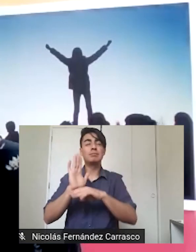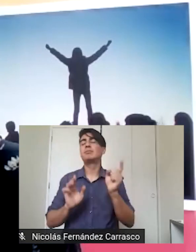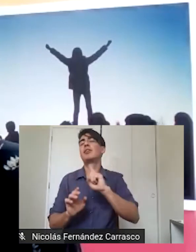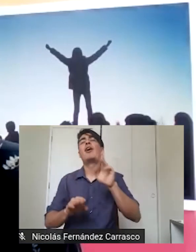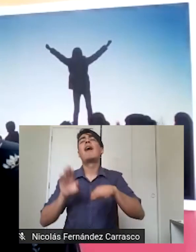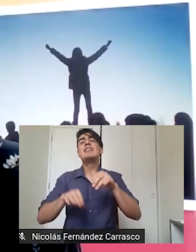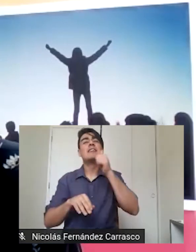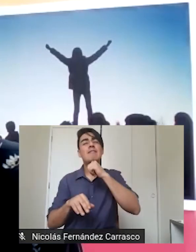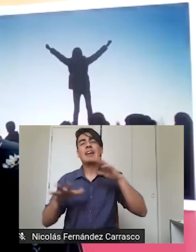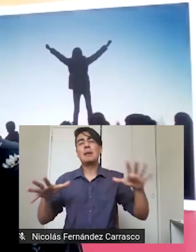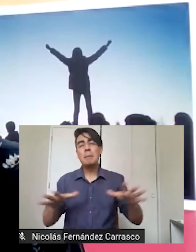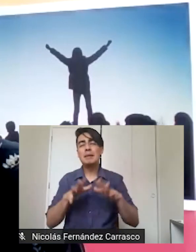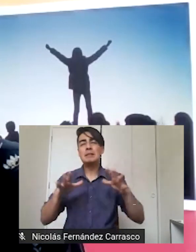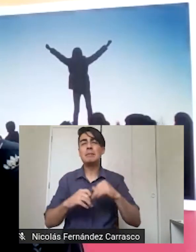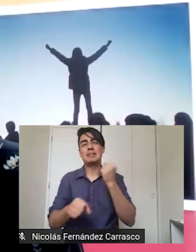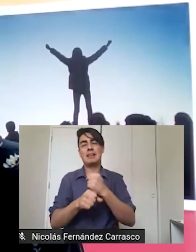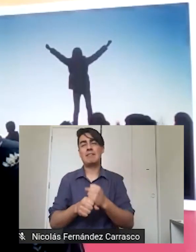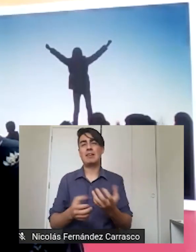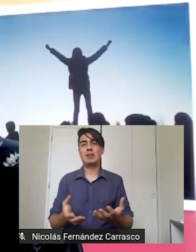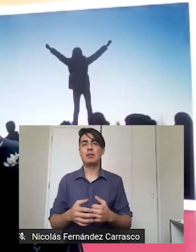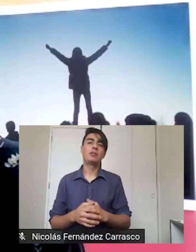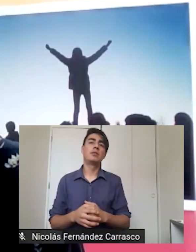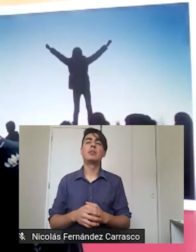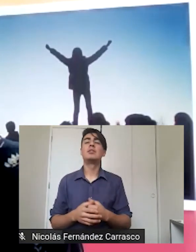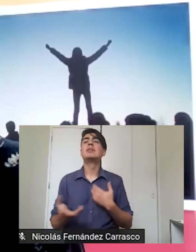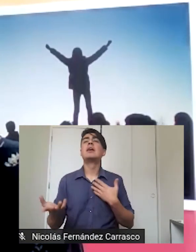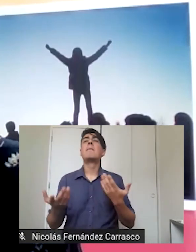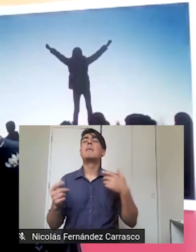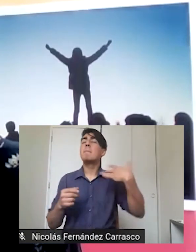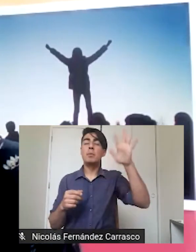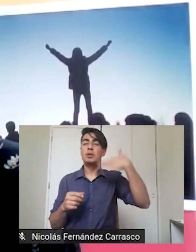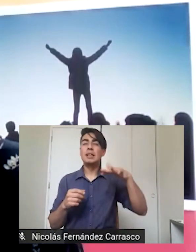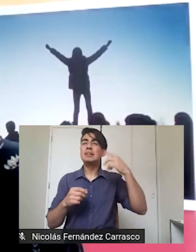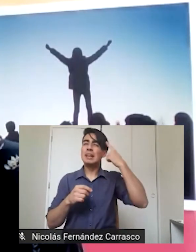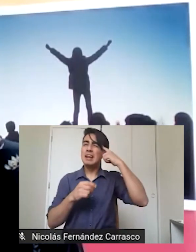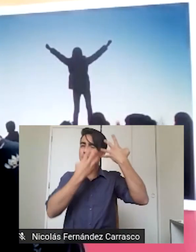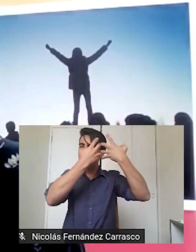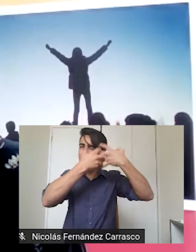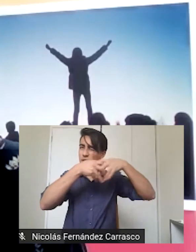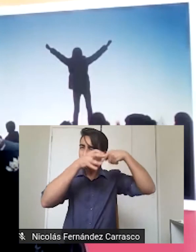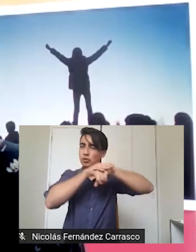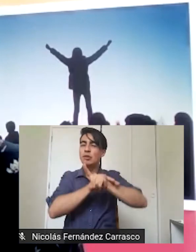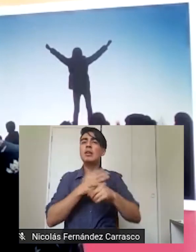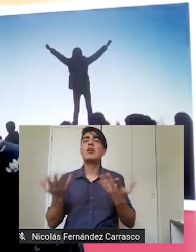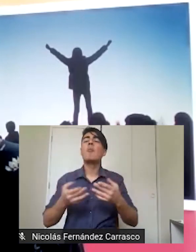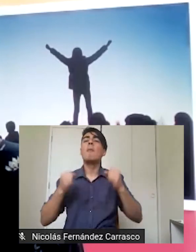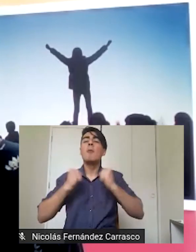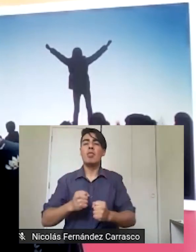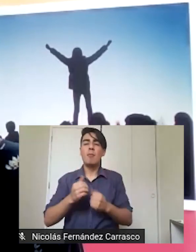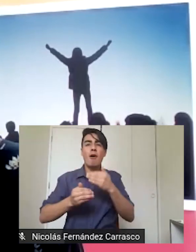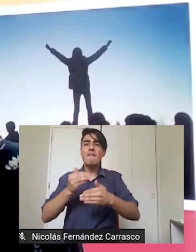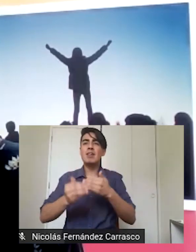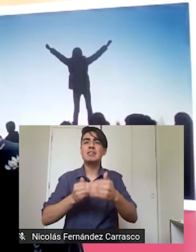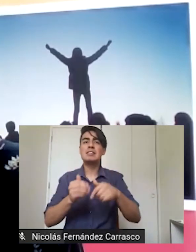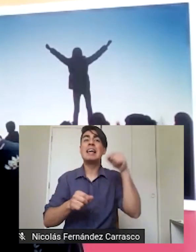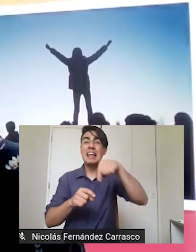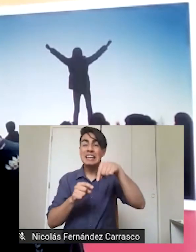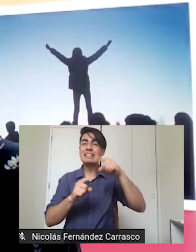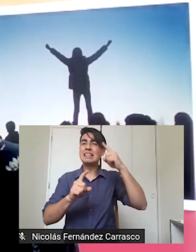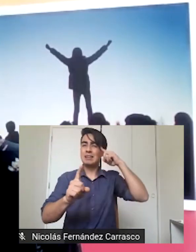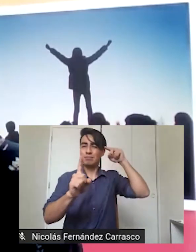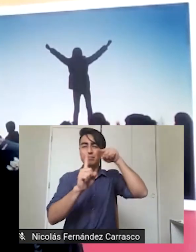progresar. Esa es la perspectiva lógica de nuestro trabajo. Así que muchísimas gracias.